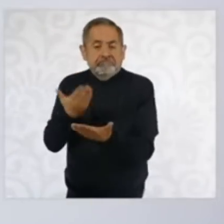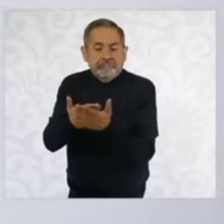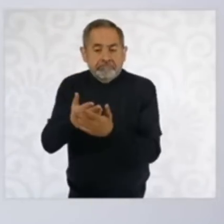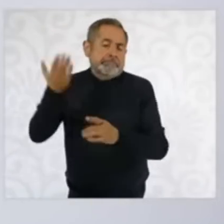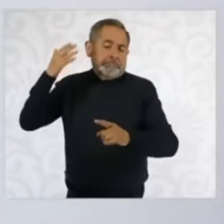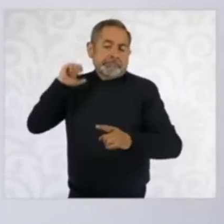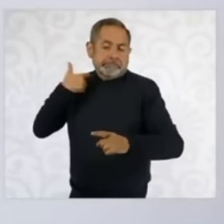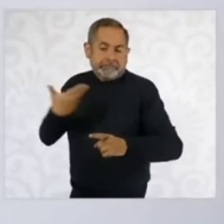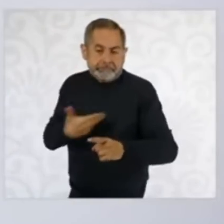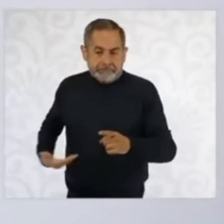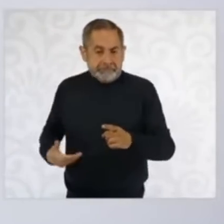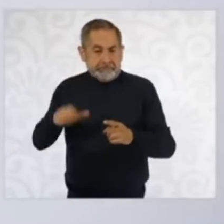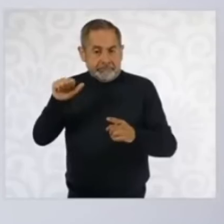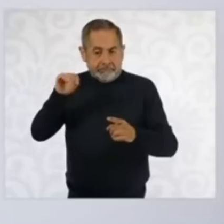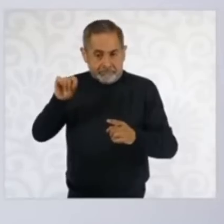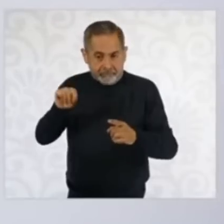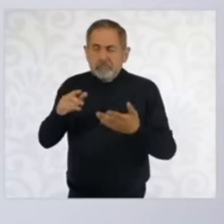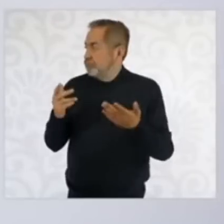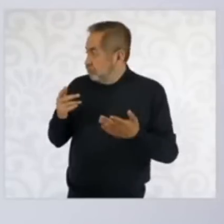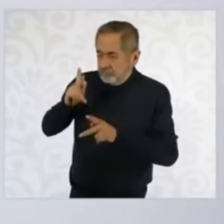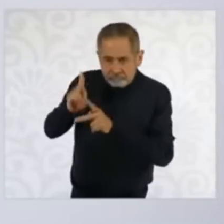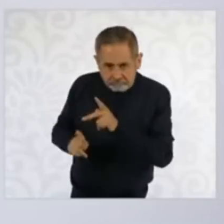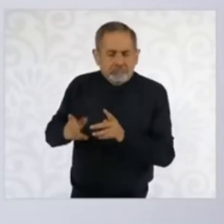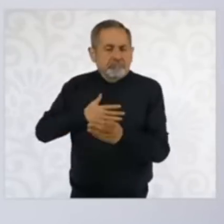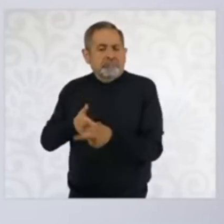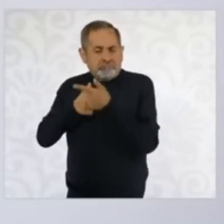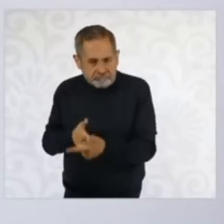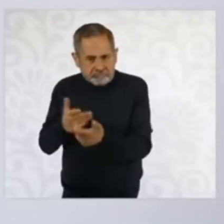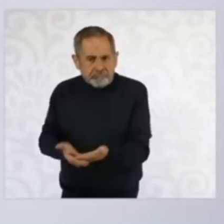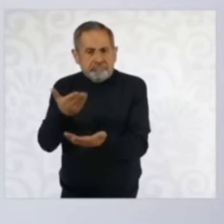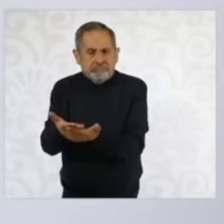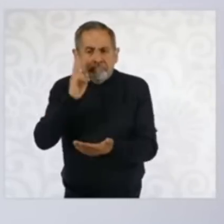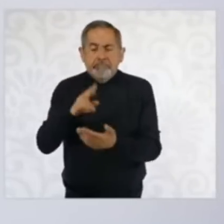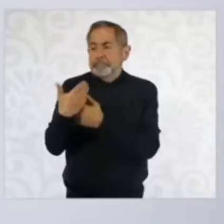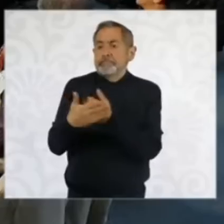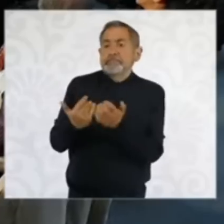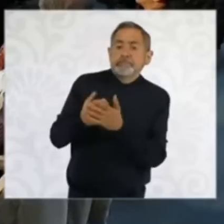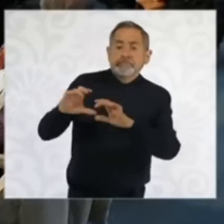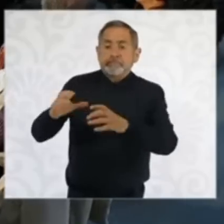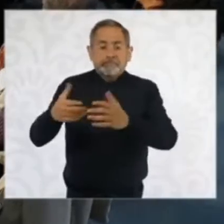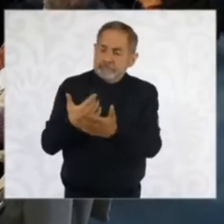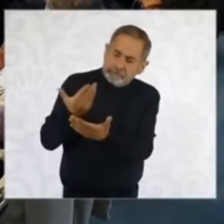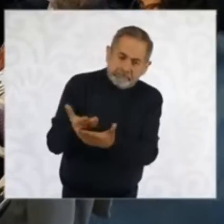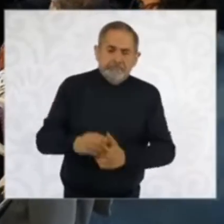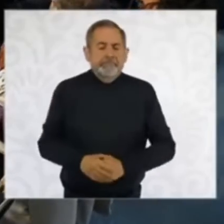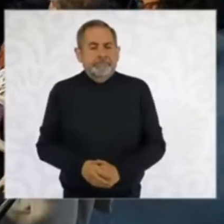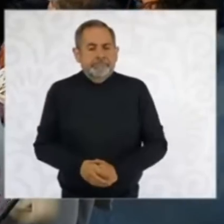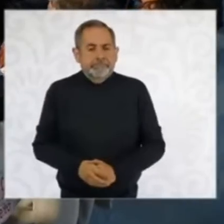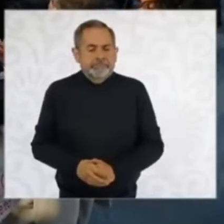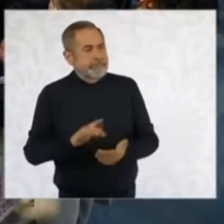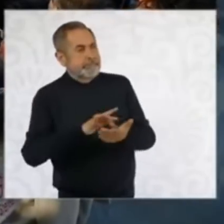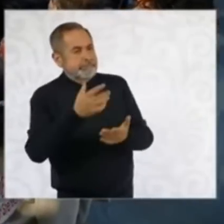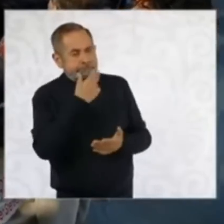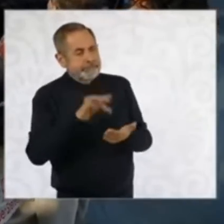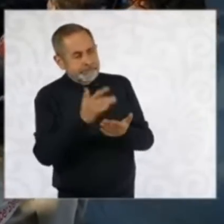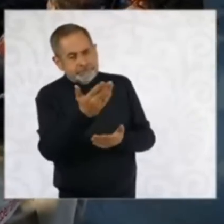el presidente López Obrador y con nosotros les vamos a dar continuidad y vamos a esperar al Congreso de la Unión. Bien, Presidenta, le agradezco la